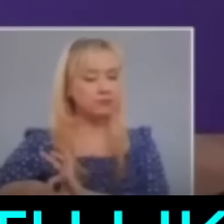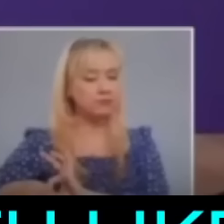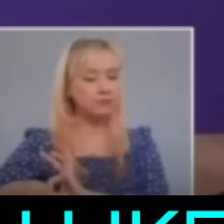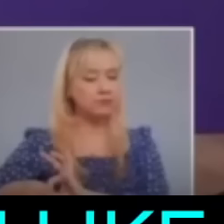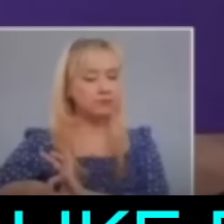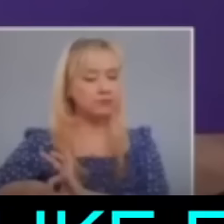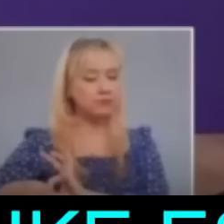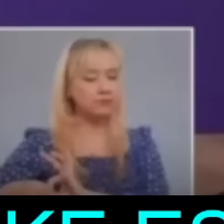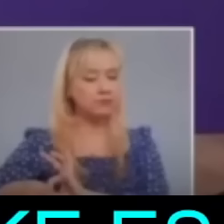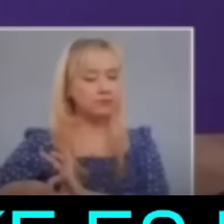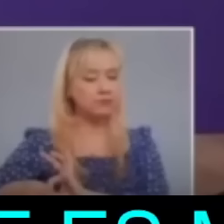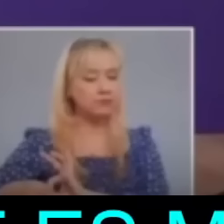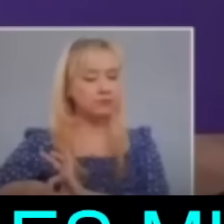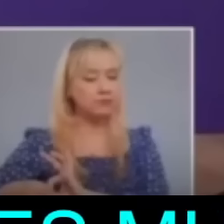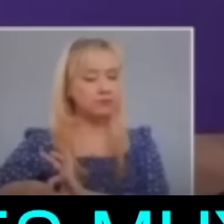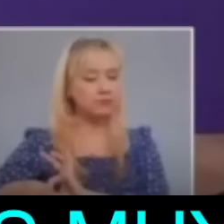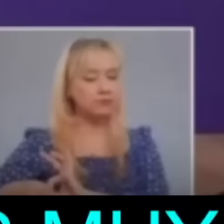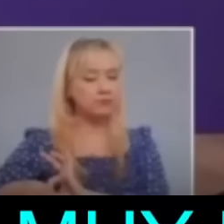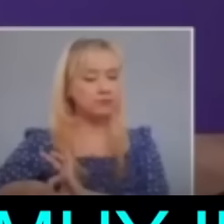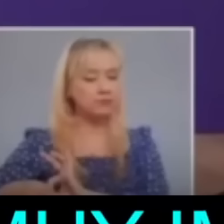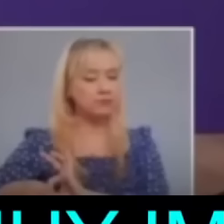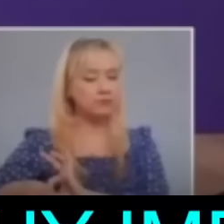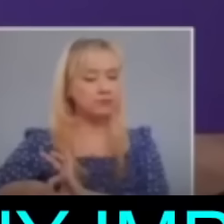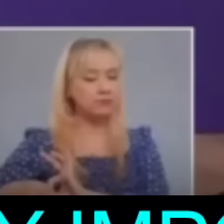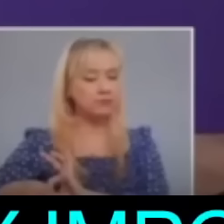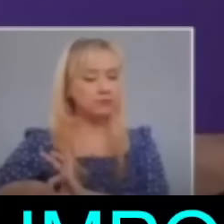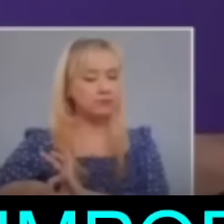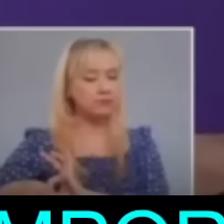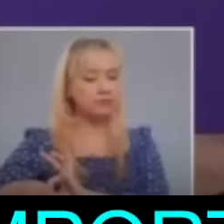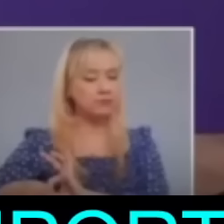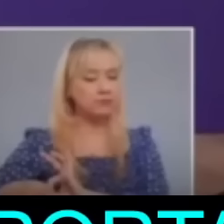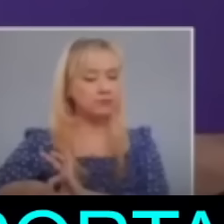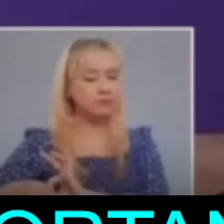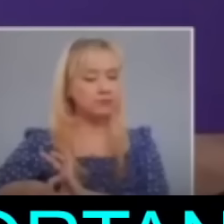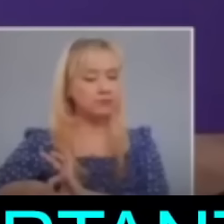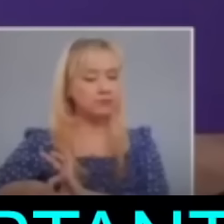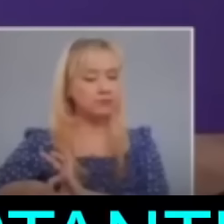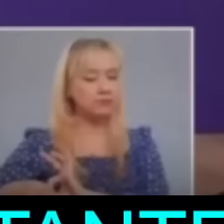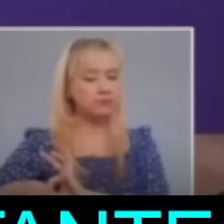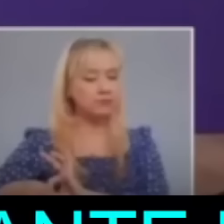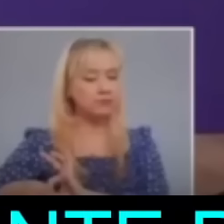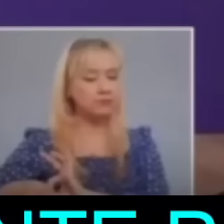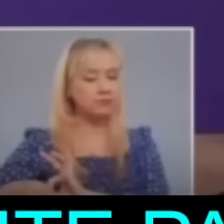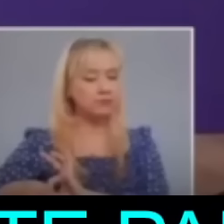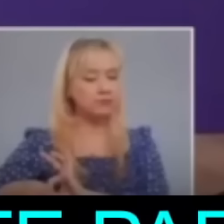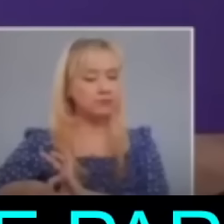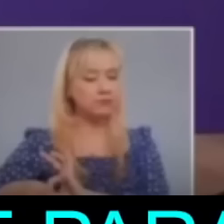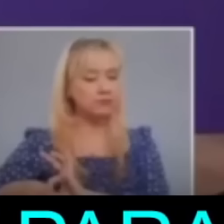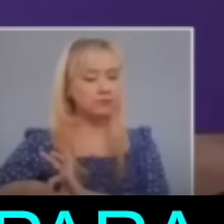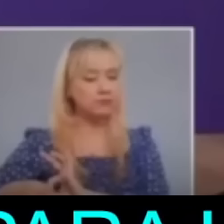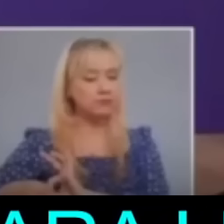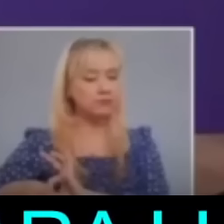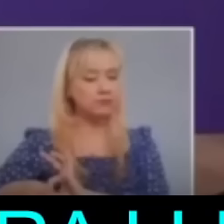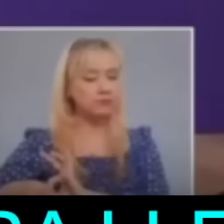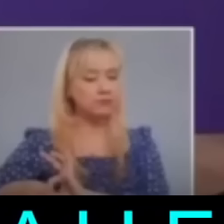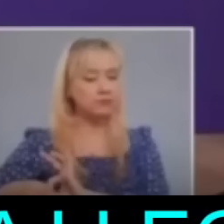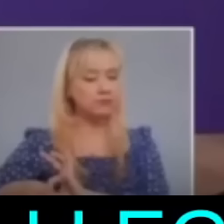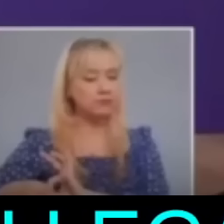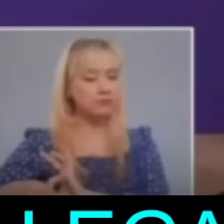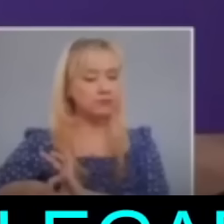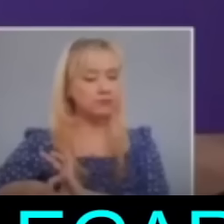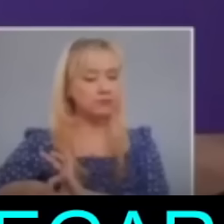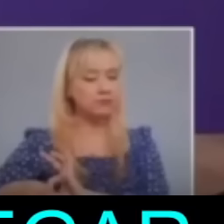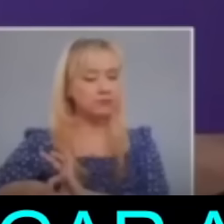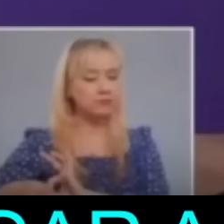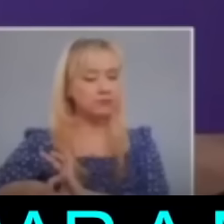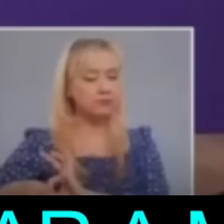pongan las pilas porque me están queriendo quitar mi dinero por favor pueblo no me lo quiten